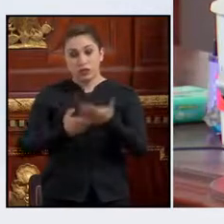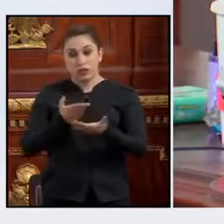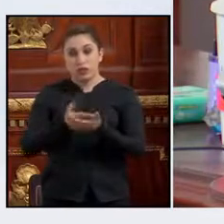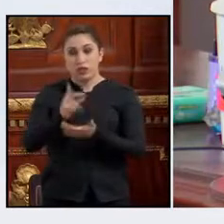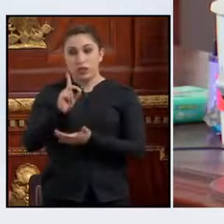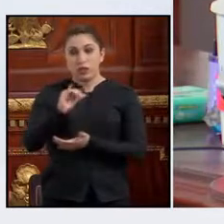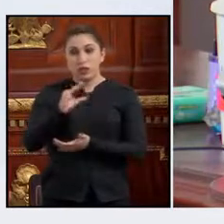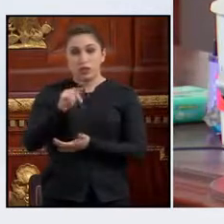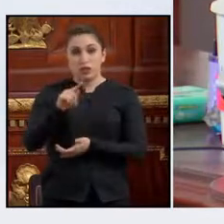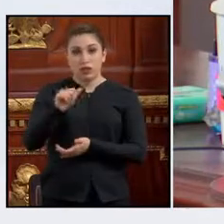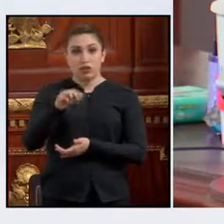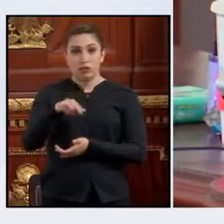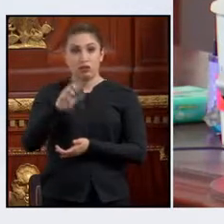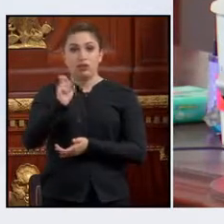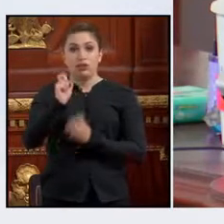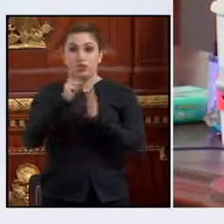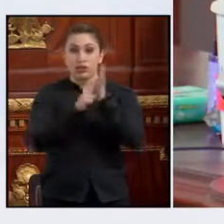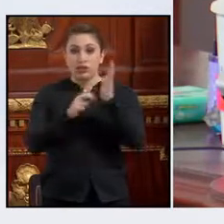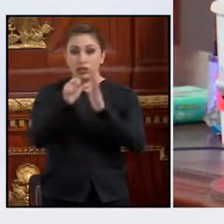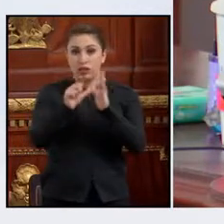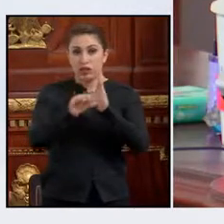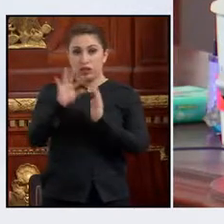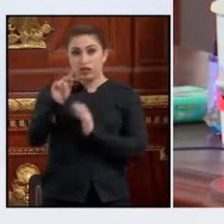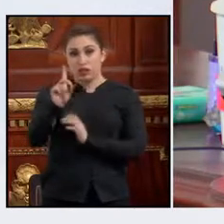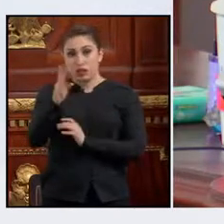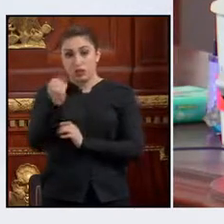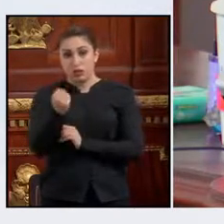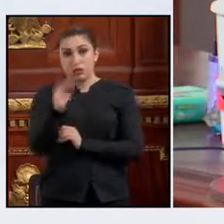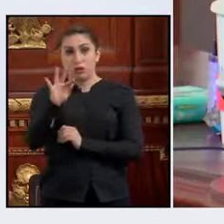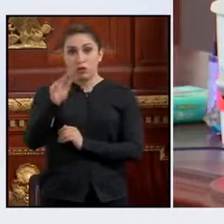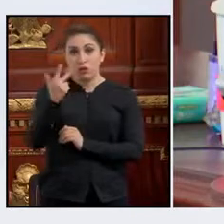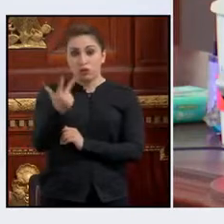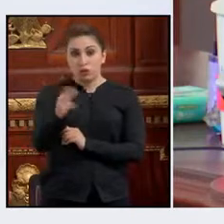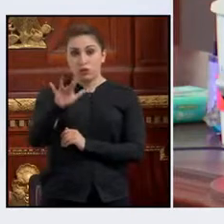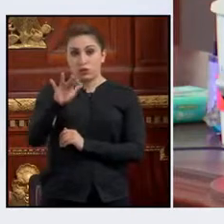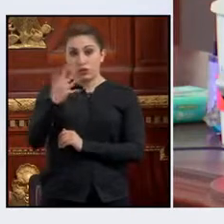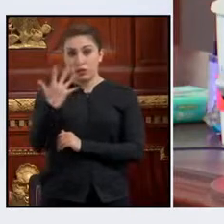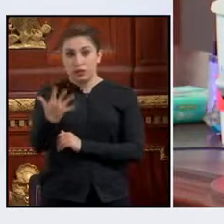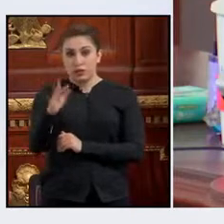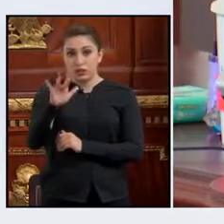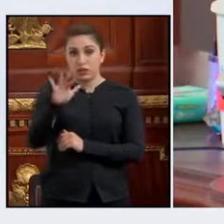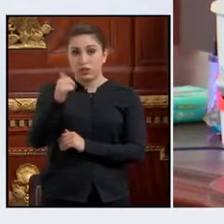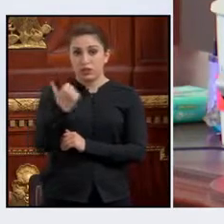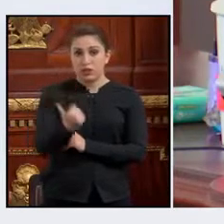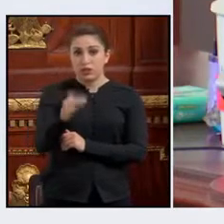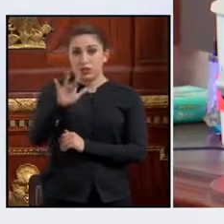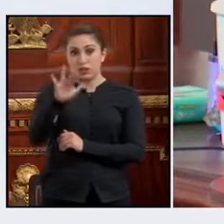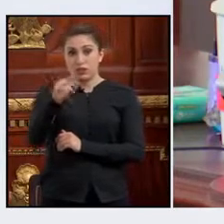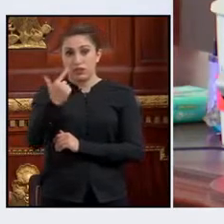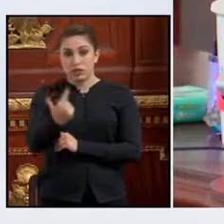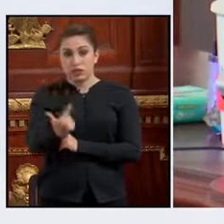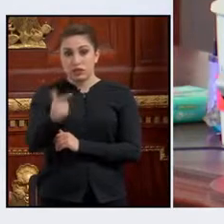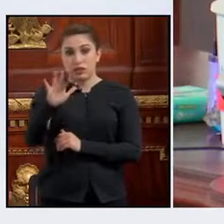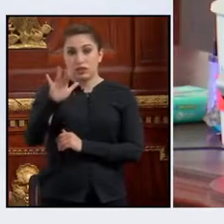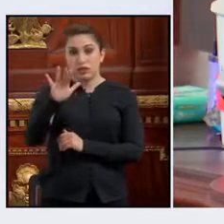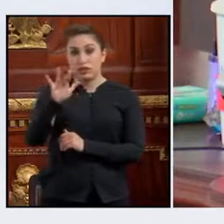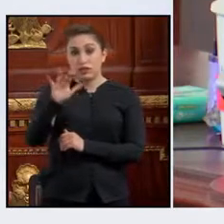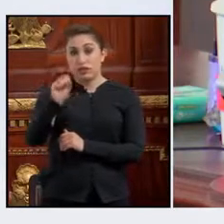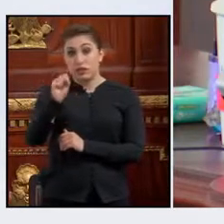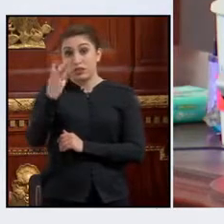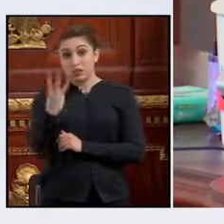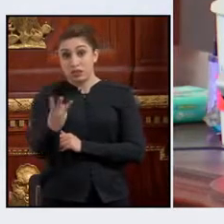artículos 39, 48, 55, 56, 57, 63,